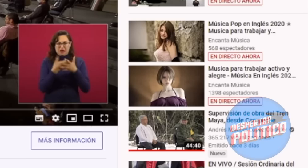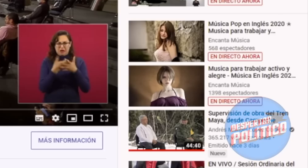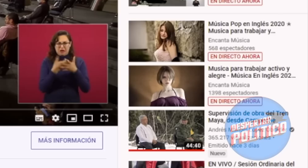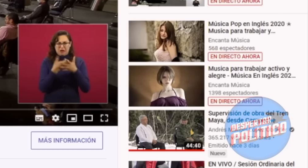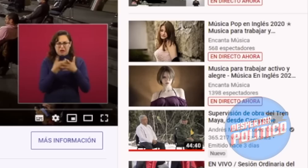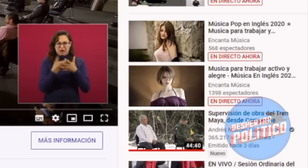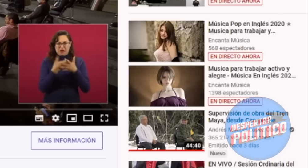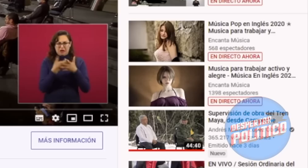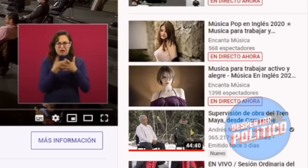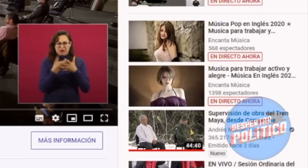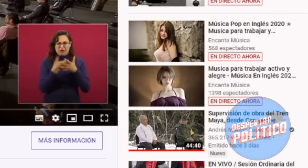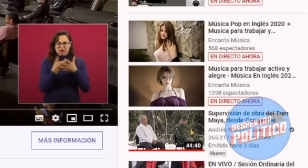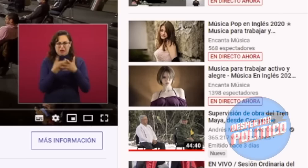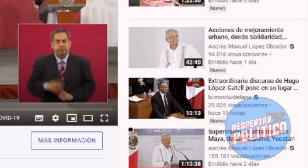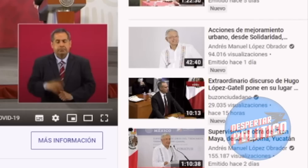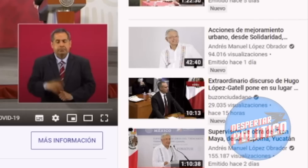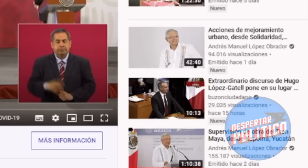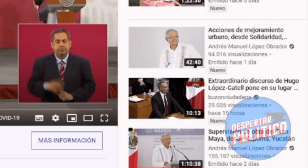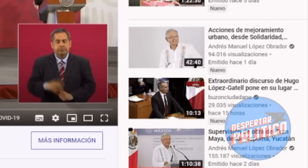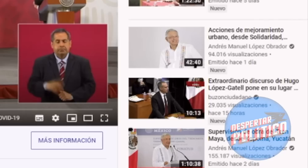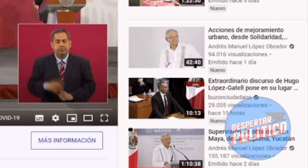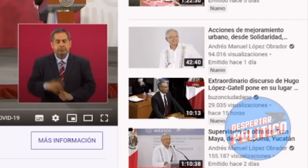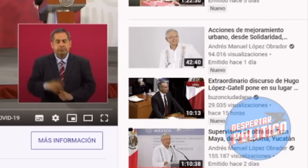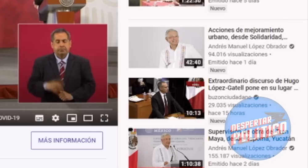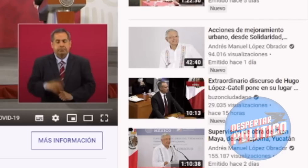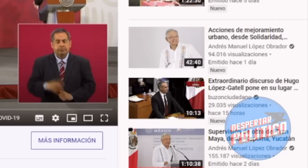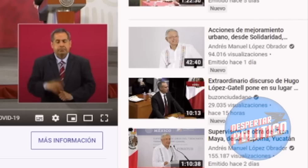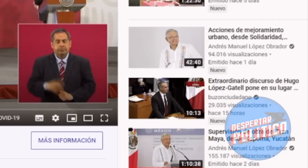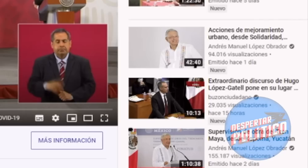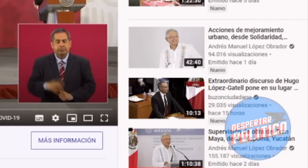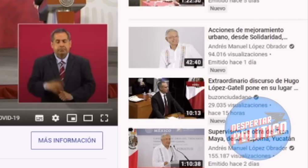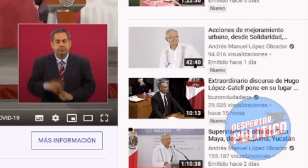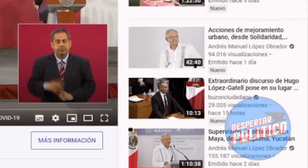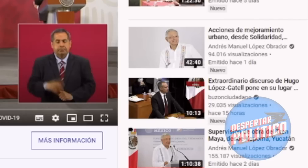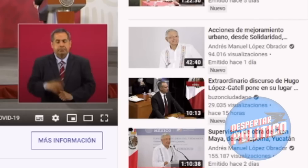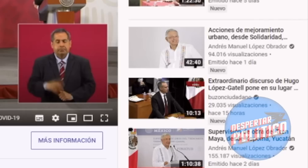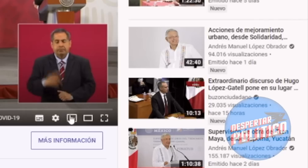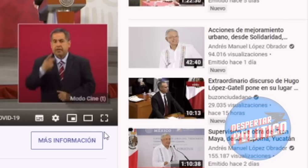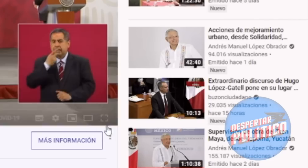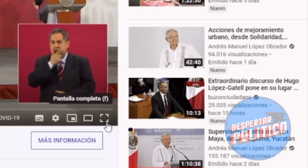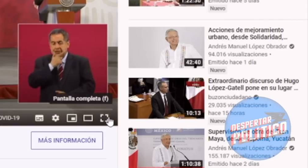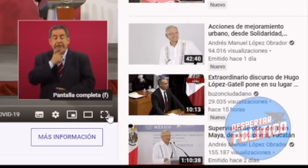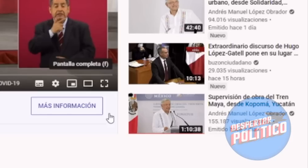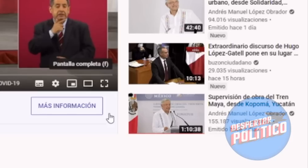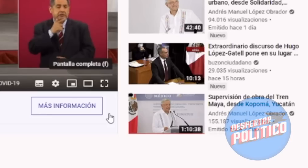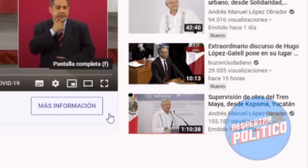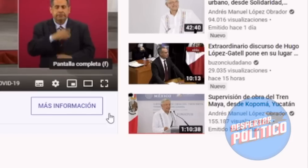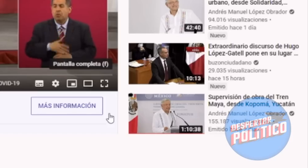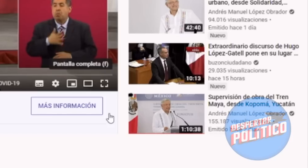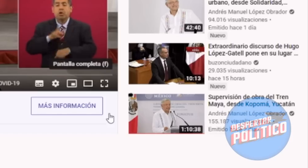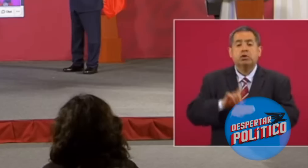vacunas que se van a adquirir por parte de México? Aquí están los avances de la vacuna dada por la farmacéutica china. Colegas en México,